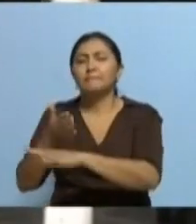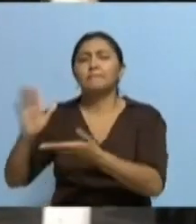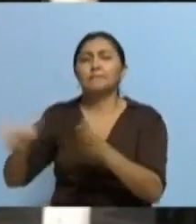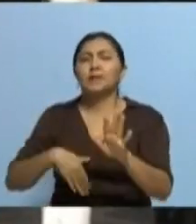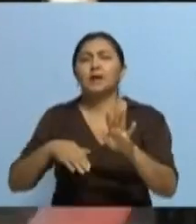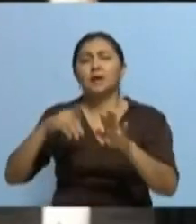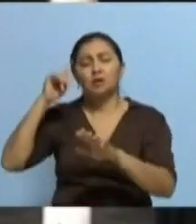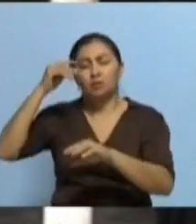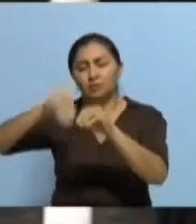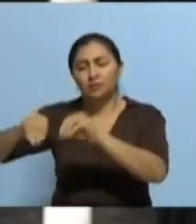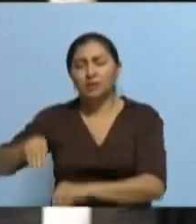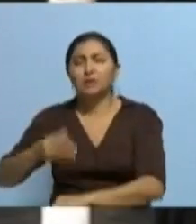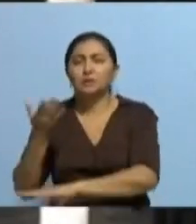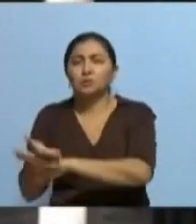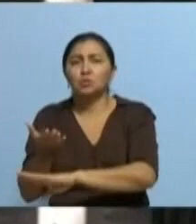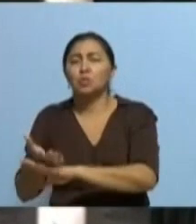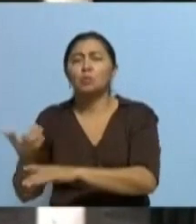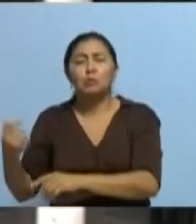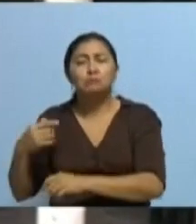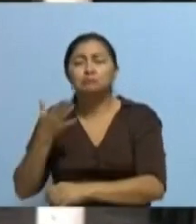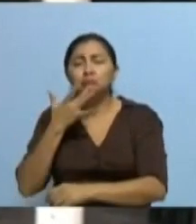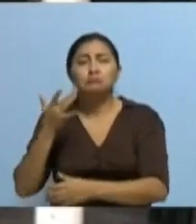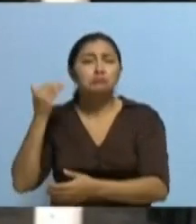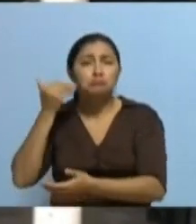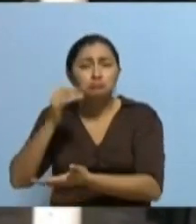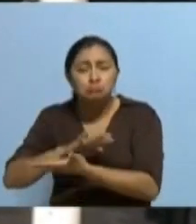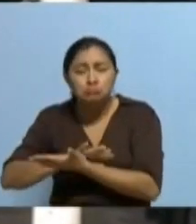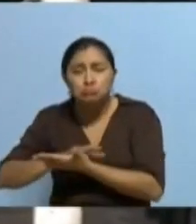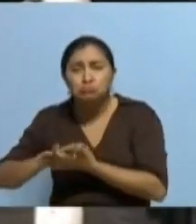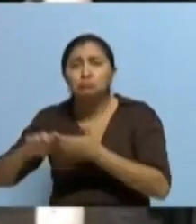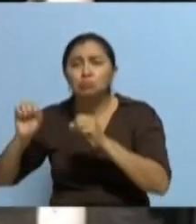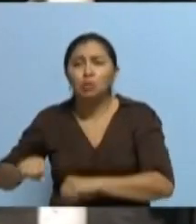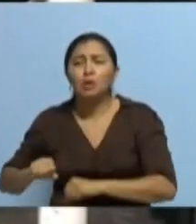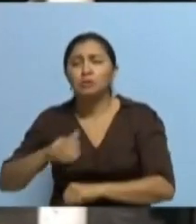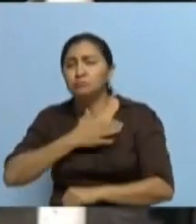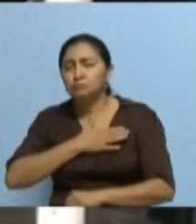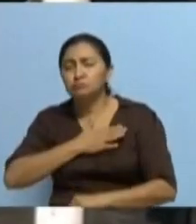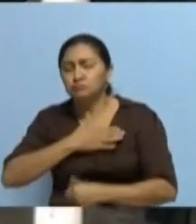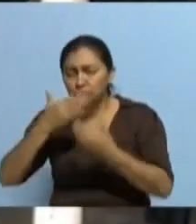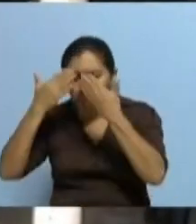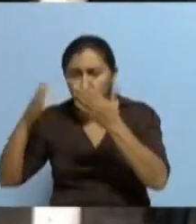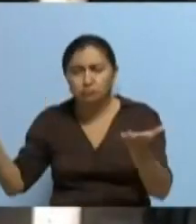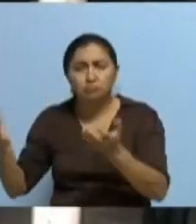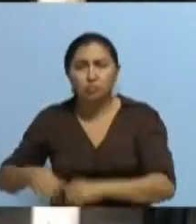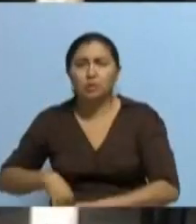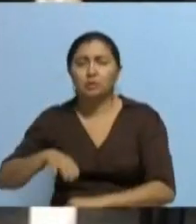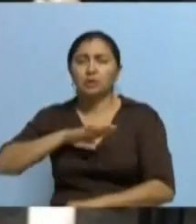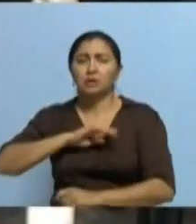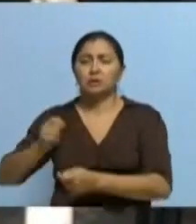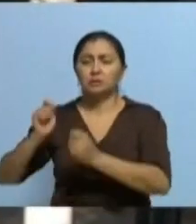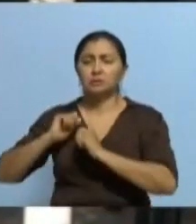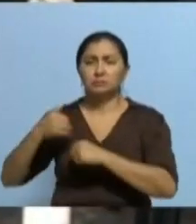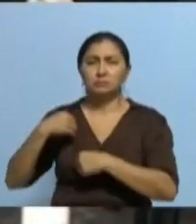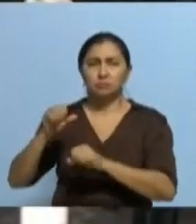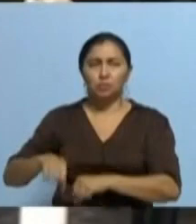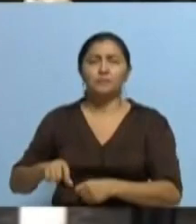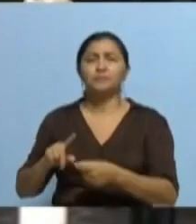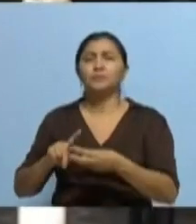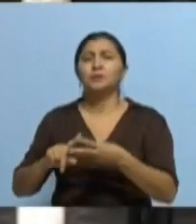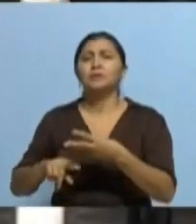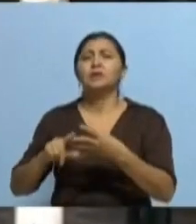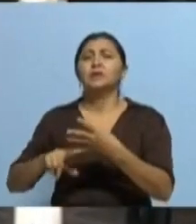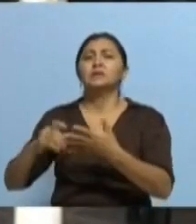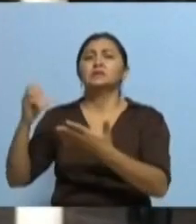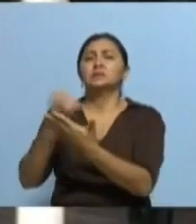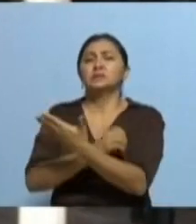Junta Administrativa Local que usted elija para participar, para ser alcalde. Además de eso, presentar las certificaciones de